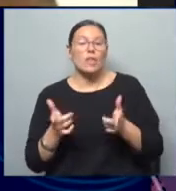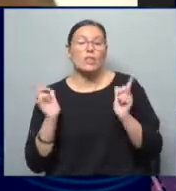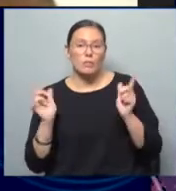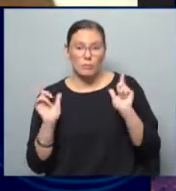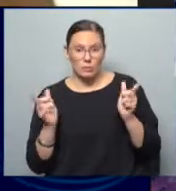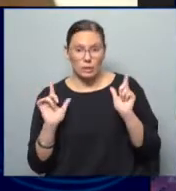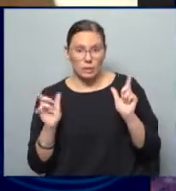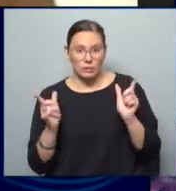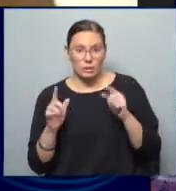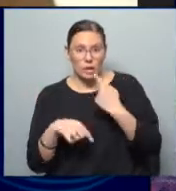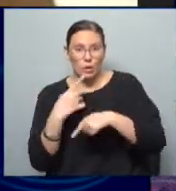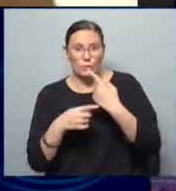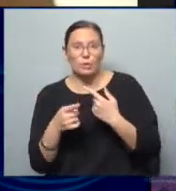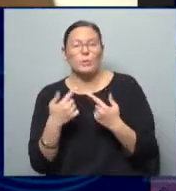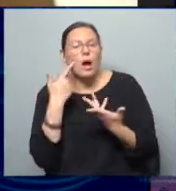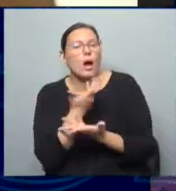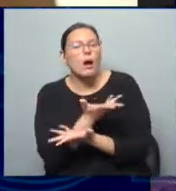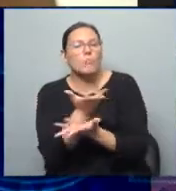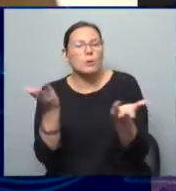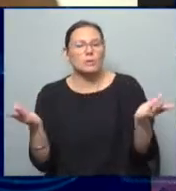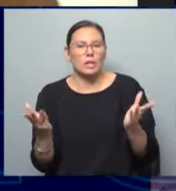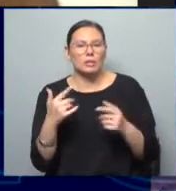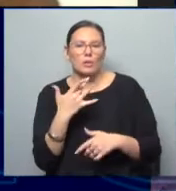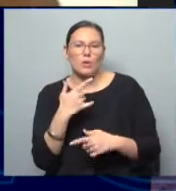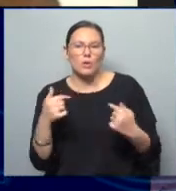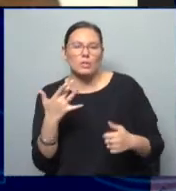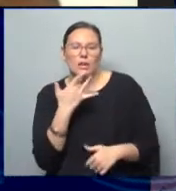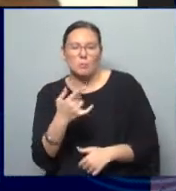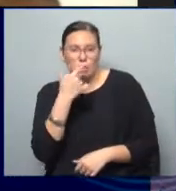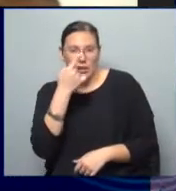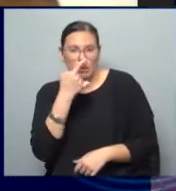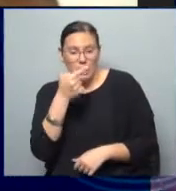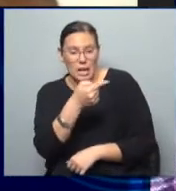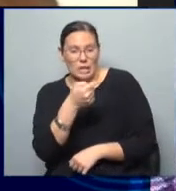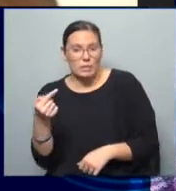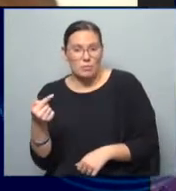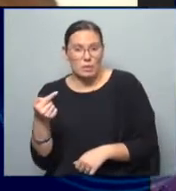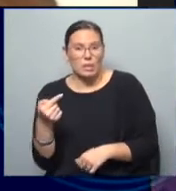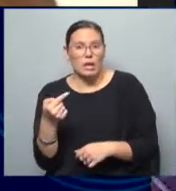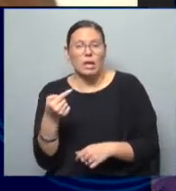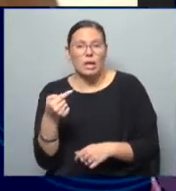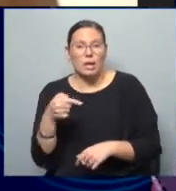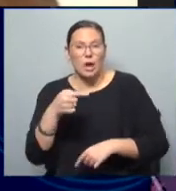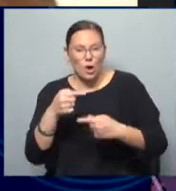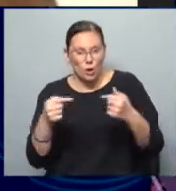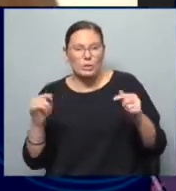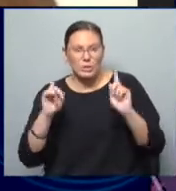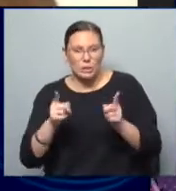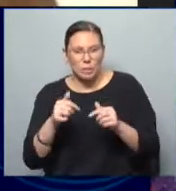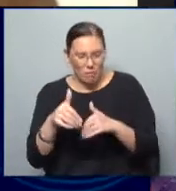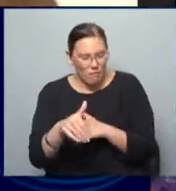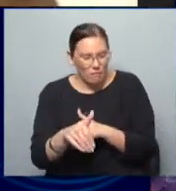disfrutá y seguí dándonos a conocer todas estas cosas tan interesantes. En las semanas, bueno, tengo un montón de cositas ahí que están en